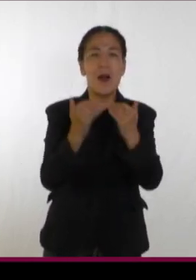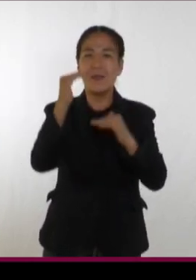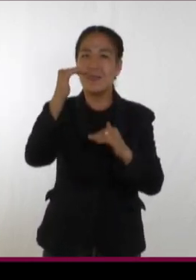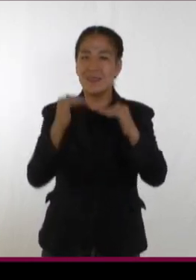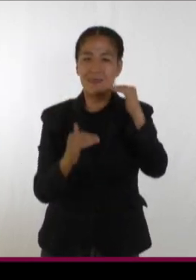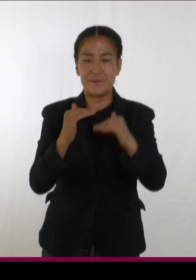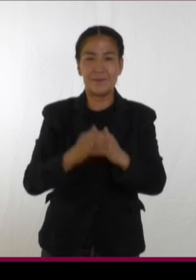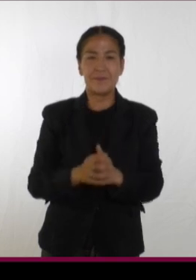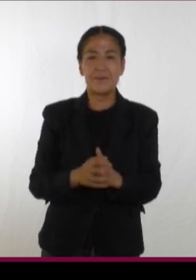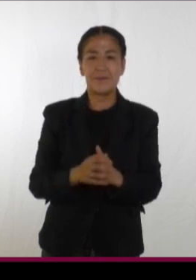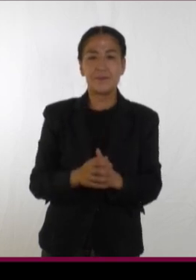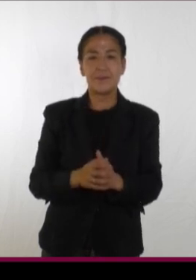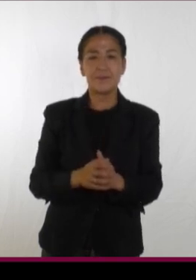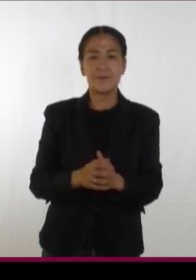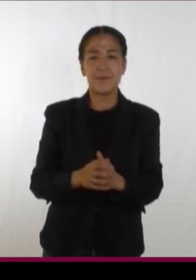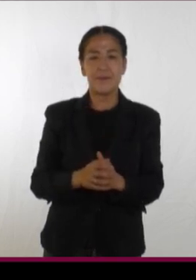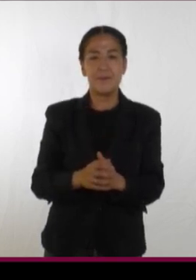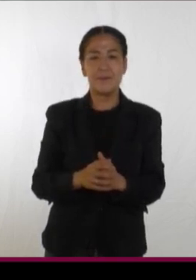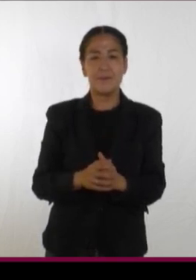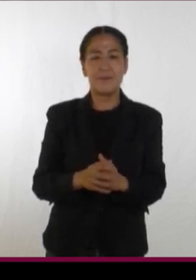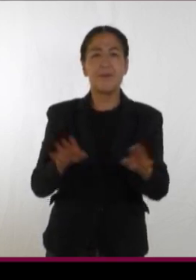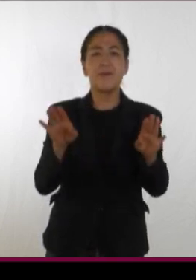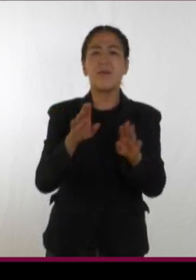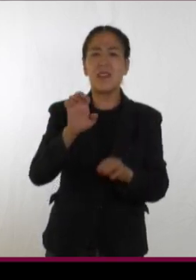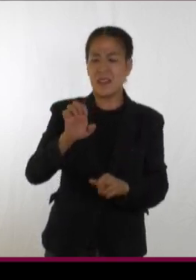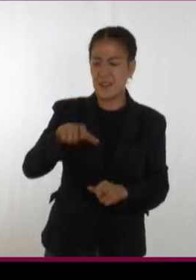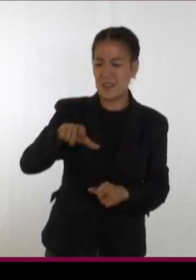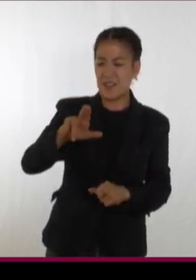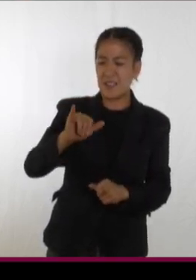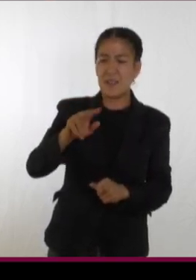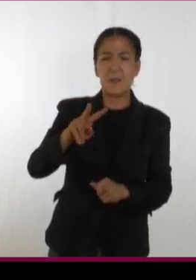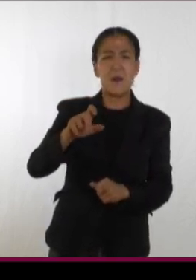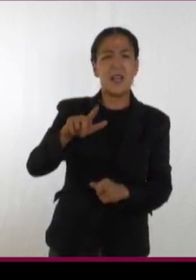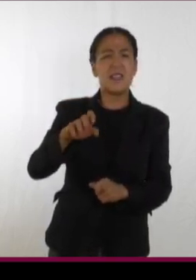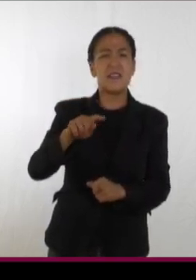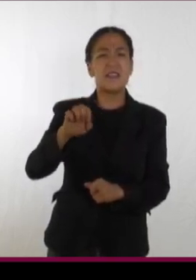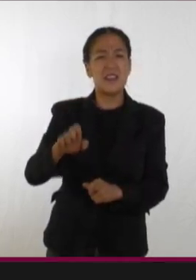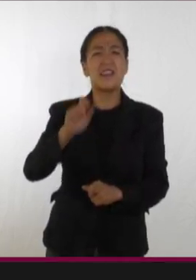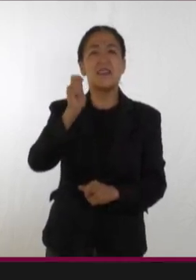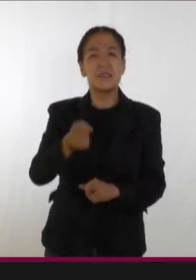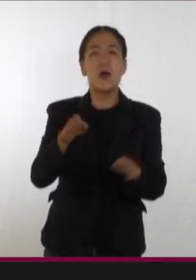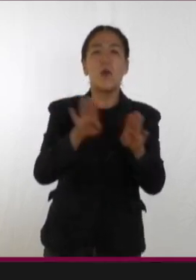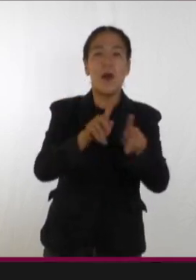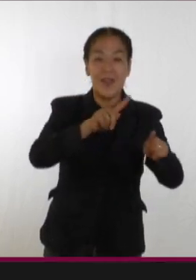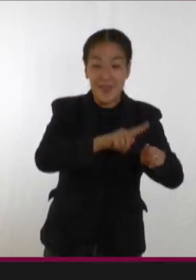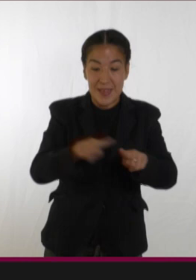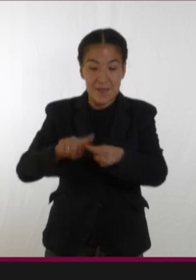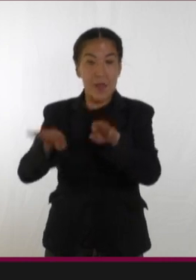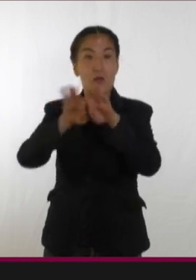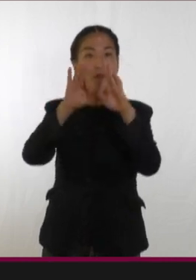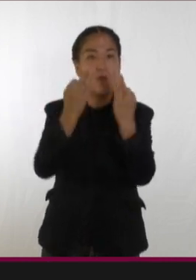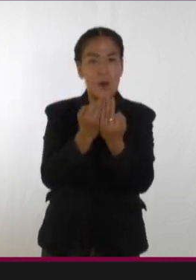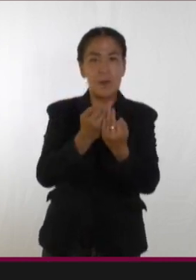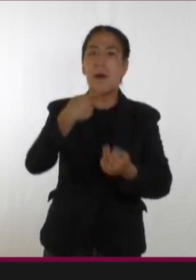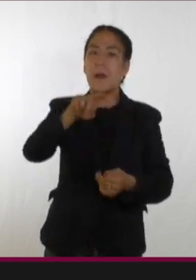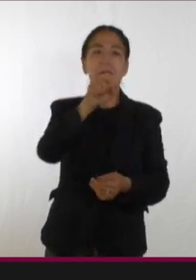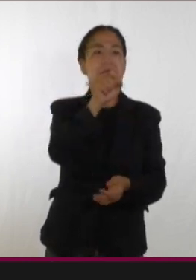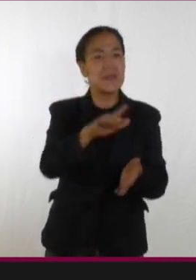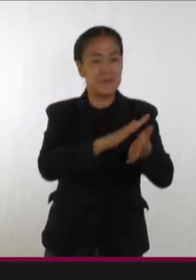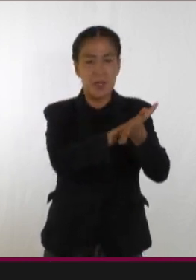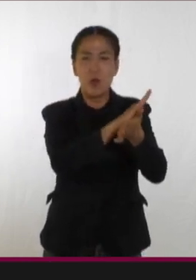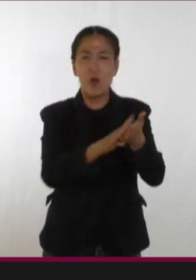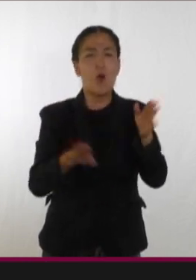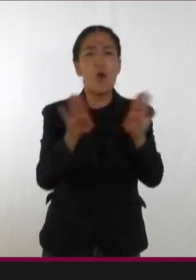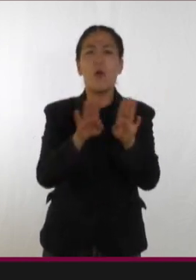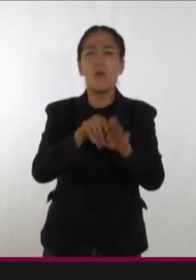equivalentes, lo que son figuras equivalentes, y que se consideran figuras equivalentes, que son figuras que tienen distinta forma, pero